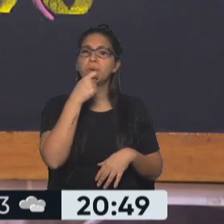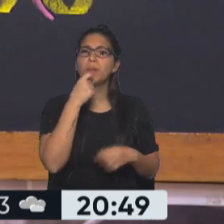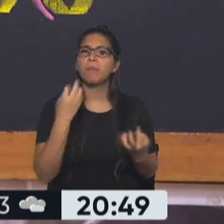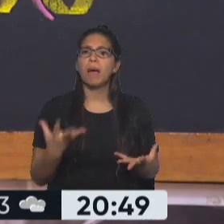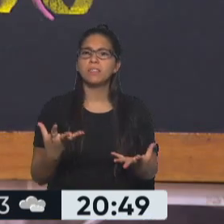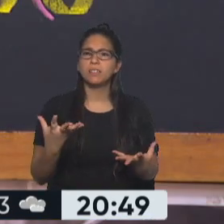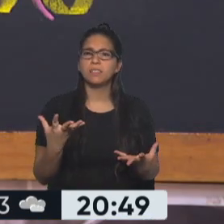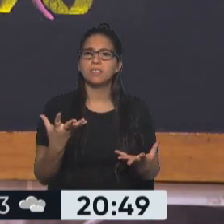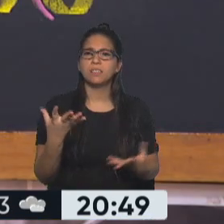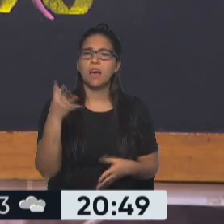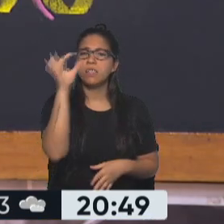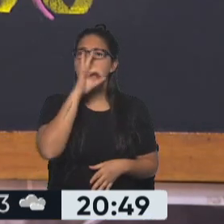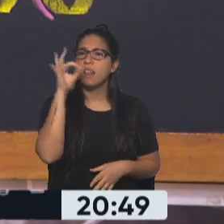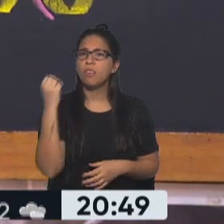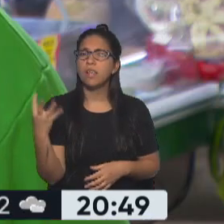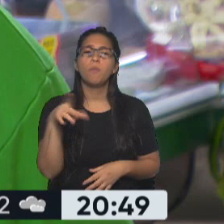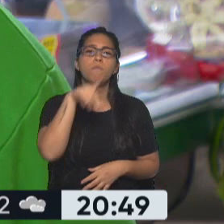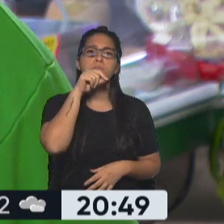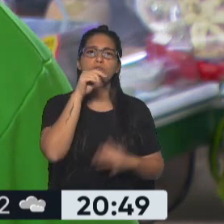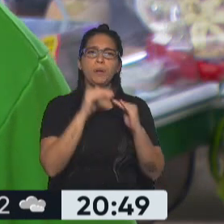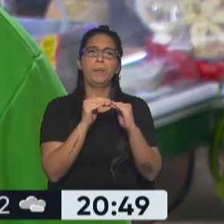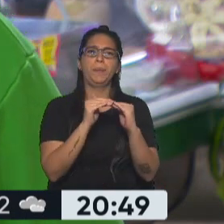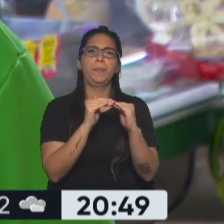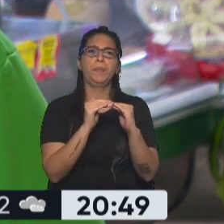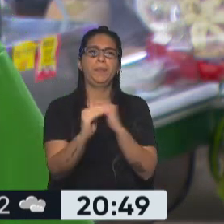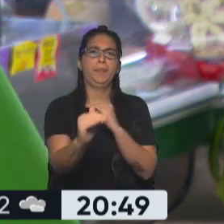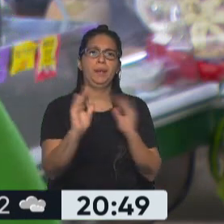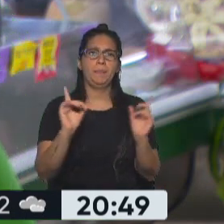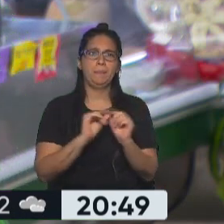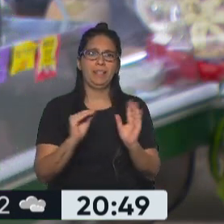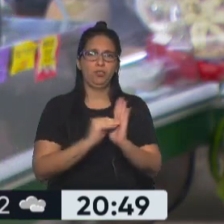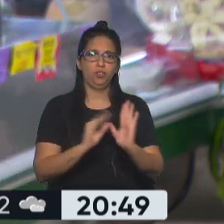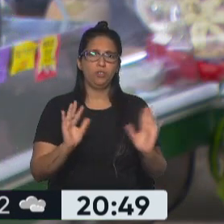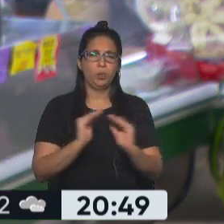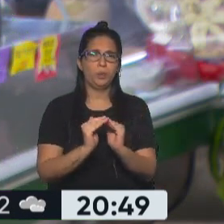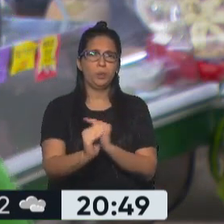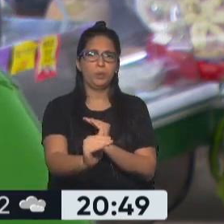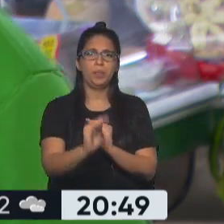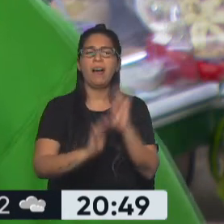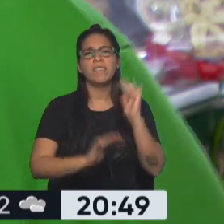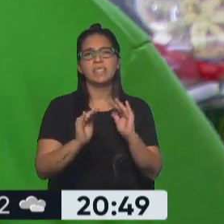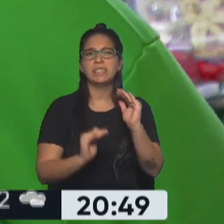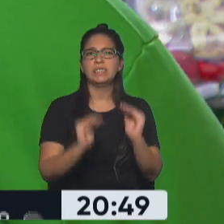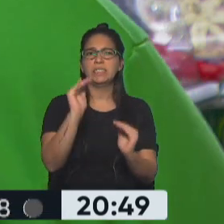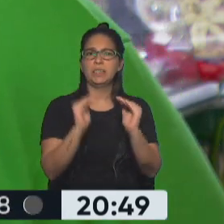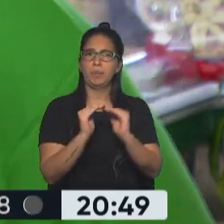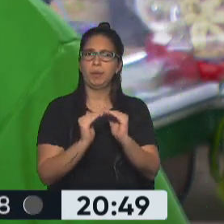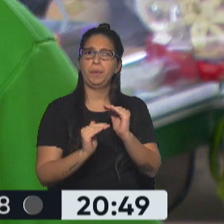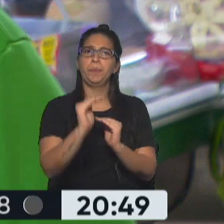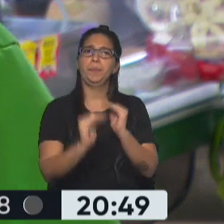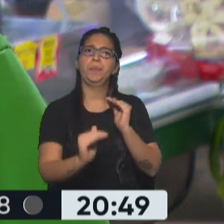y el cerdo que usted también vende? Bueno, el pollo está más o menos estable. ¿Viste? Ha subido, siempre está más o menos estable.